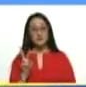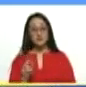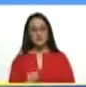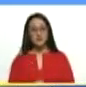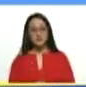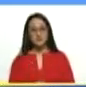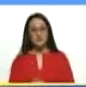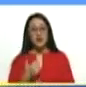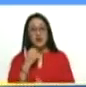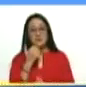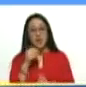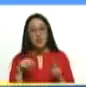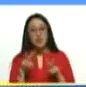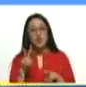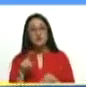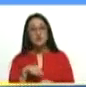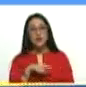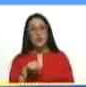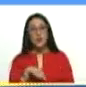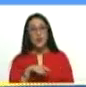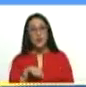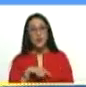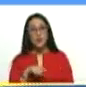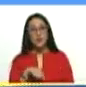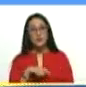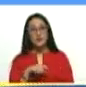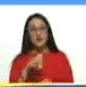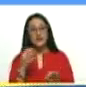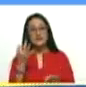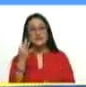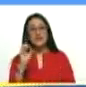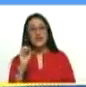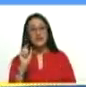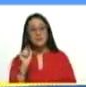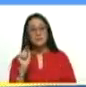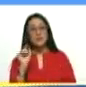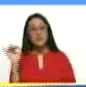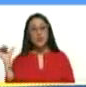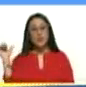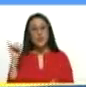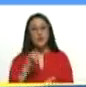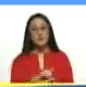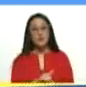Estamos apenas a 12 horas y 30 minutos en vuelo.